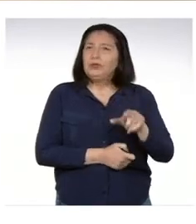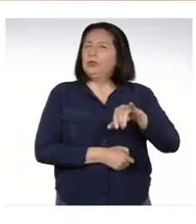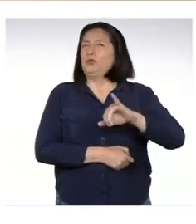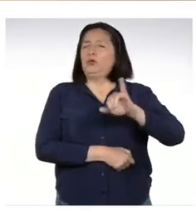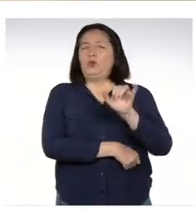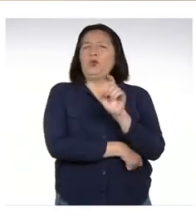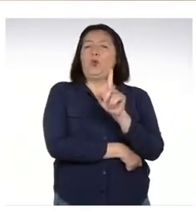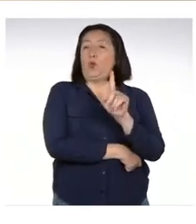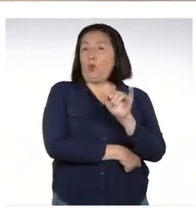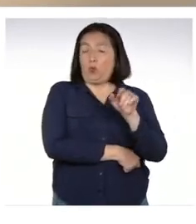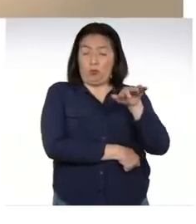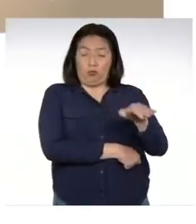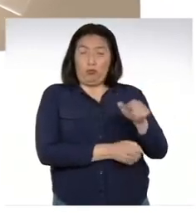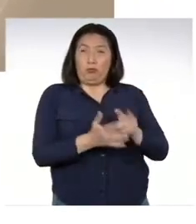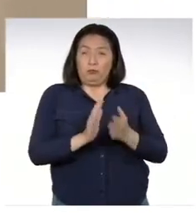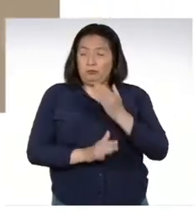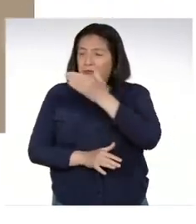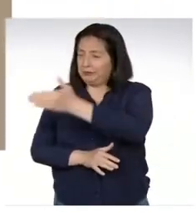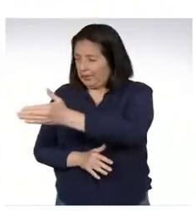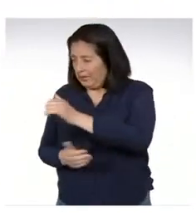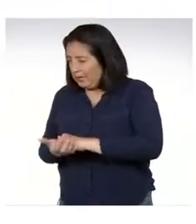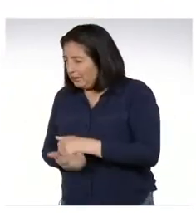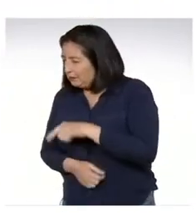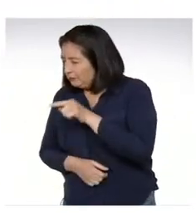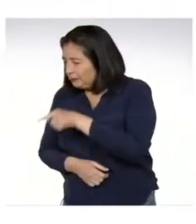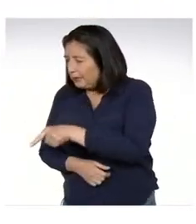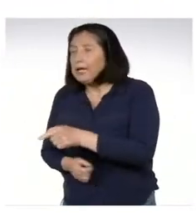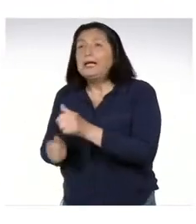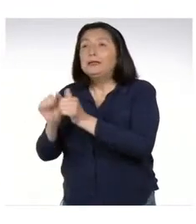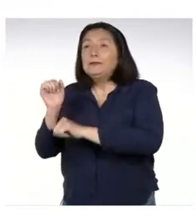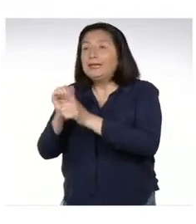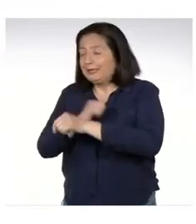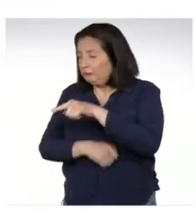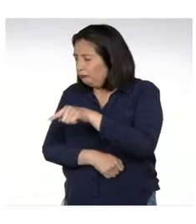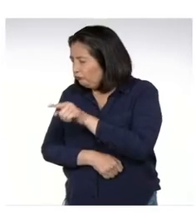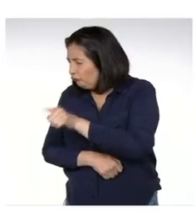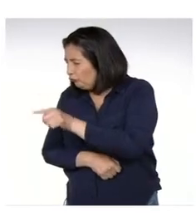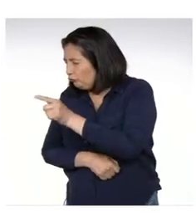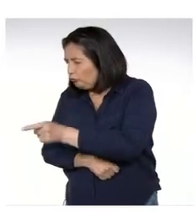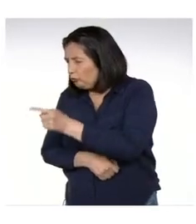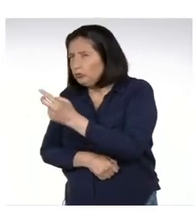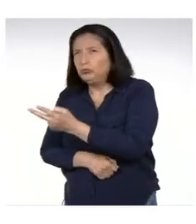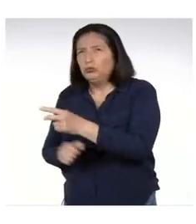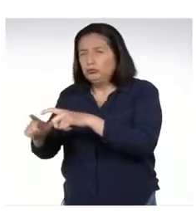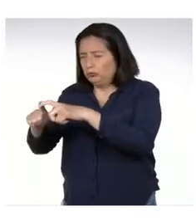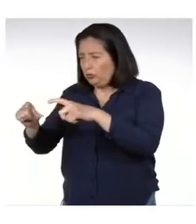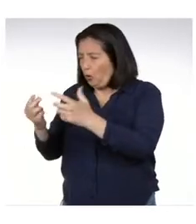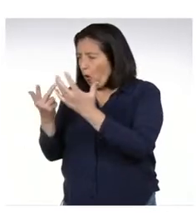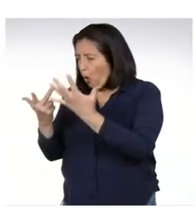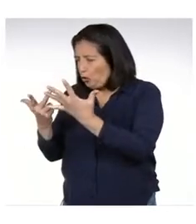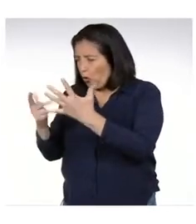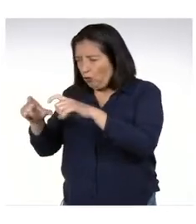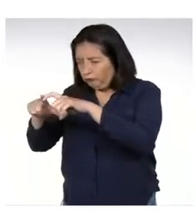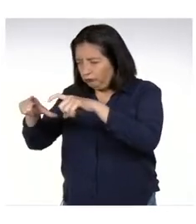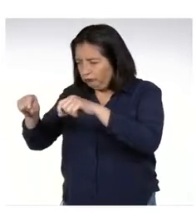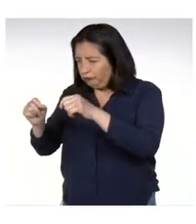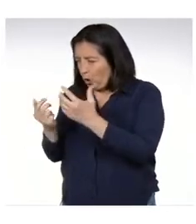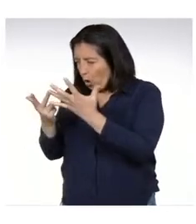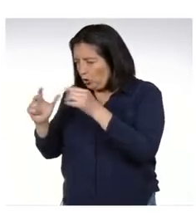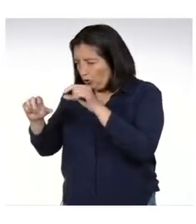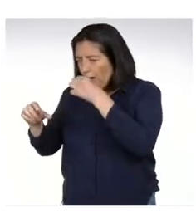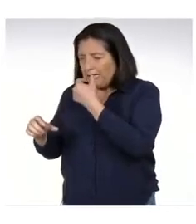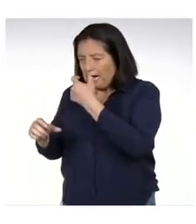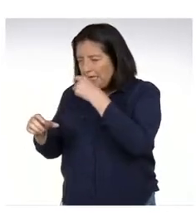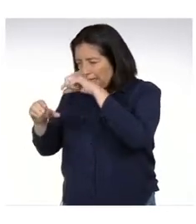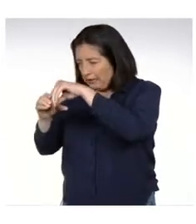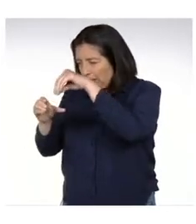Juliana se acerca a la mesa de Daniel y comienza a contar un paquete de 8 galletas.